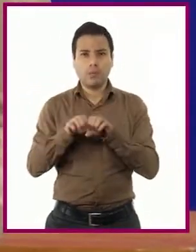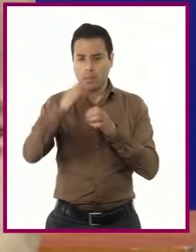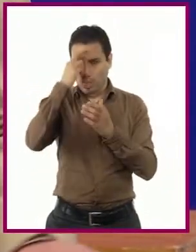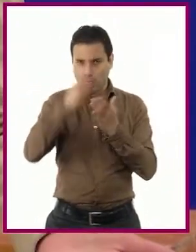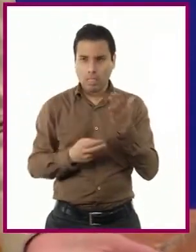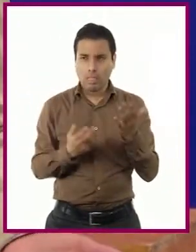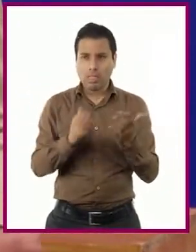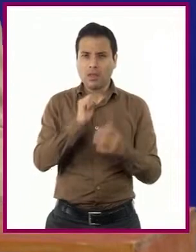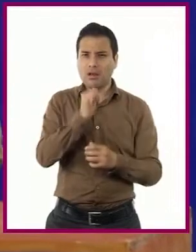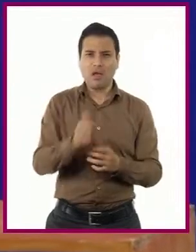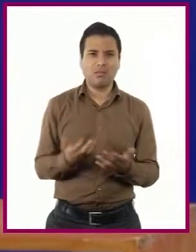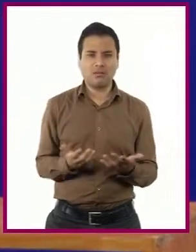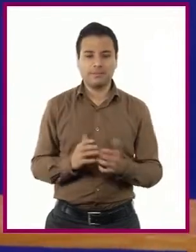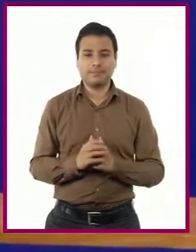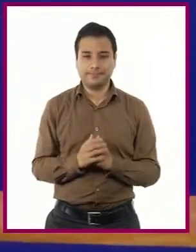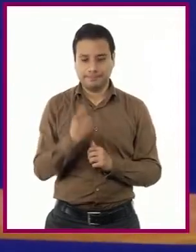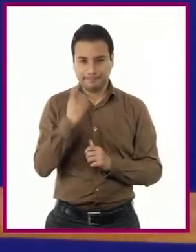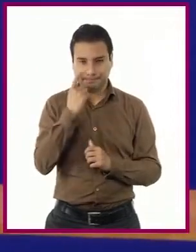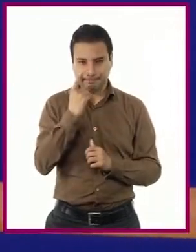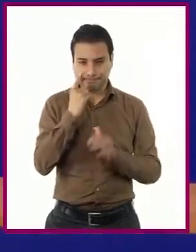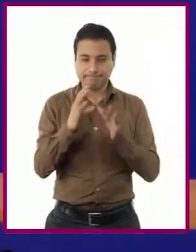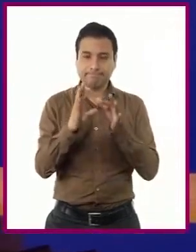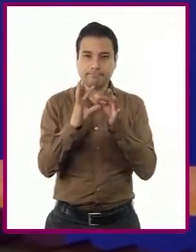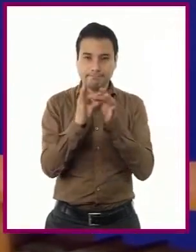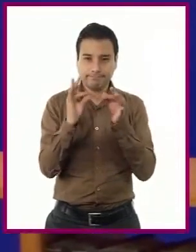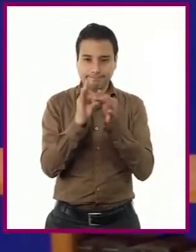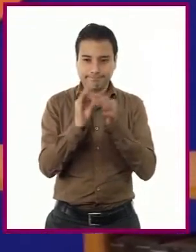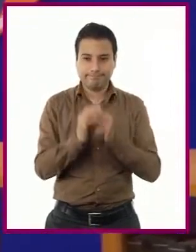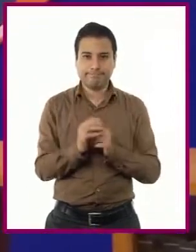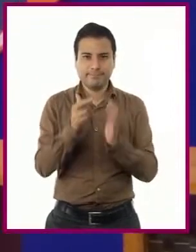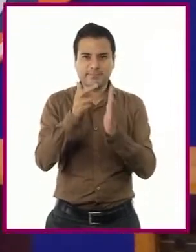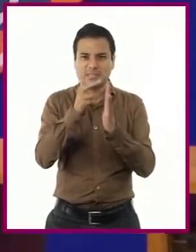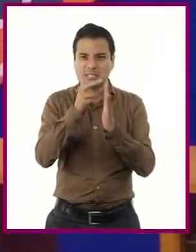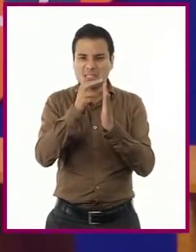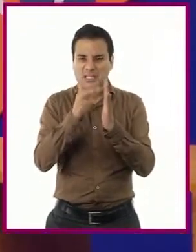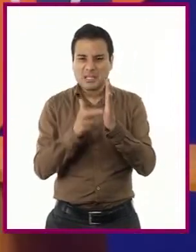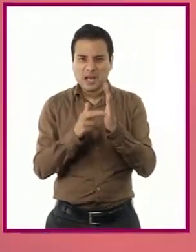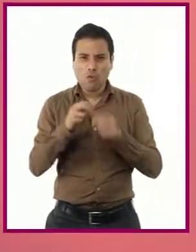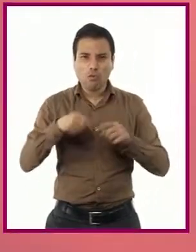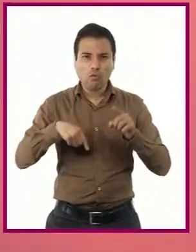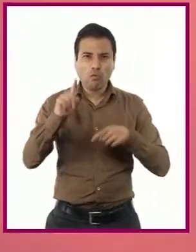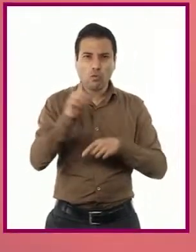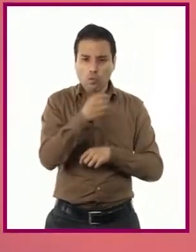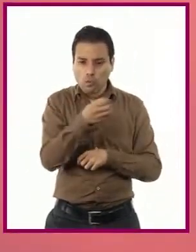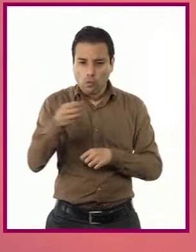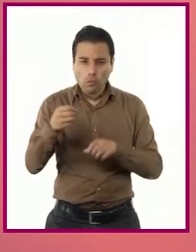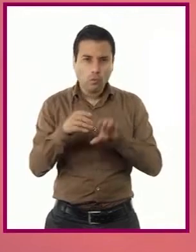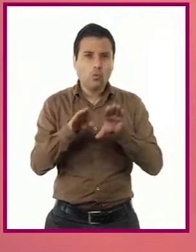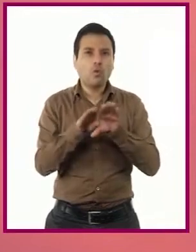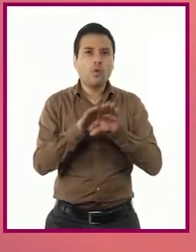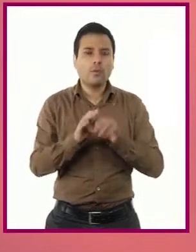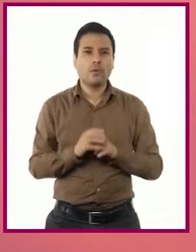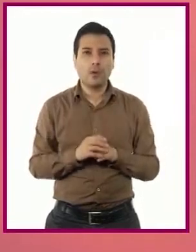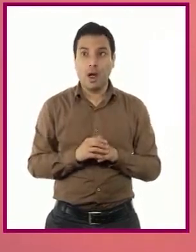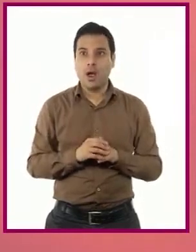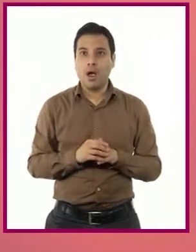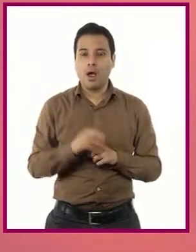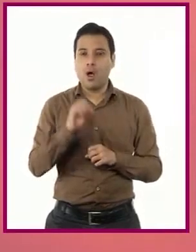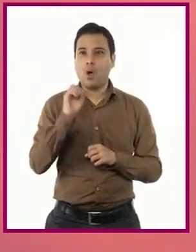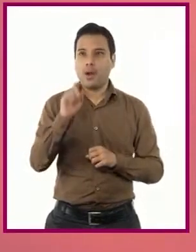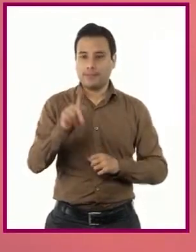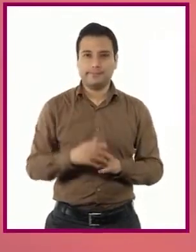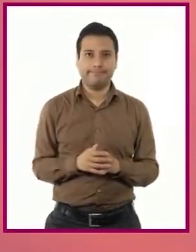preocupes. Comencemos revisando la estructura de un reglamento de fútbol. Sí, eso nos ayudará